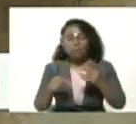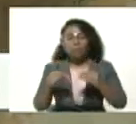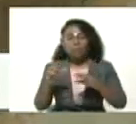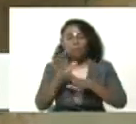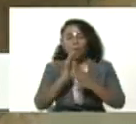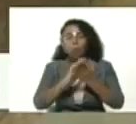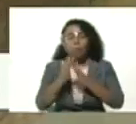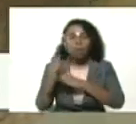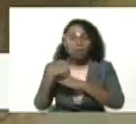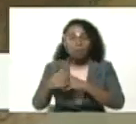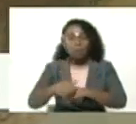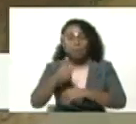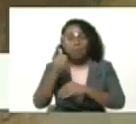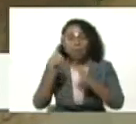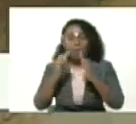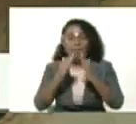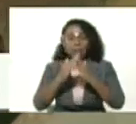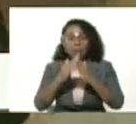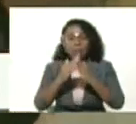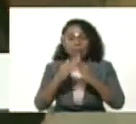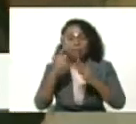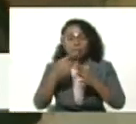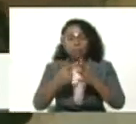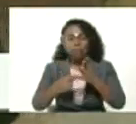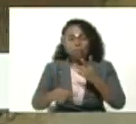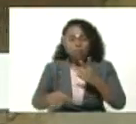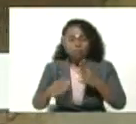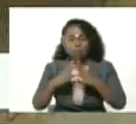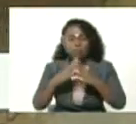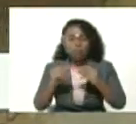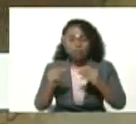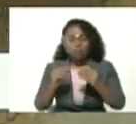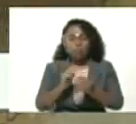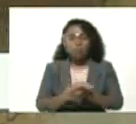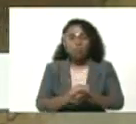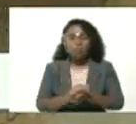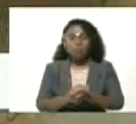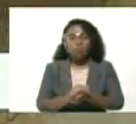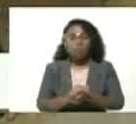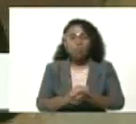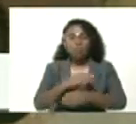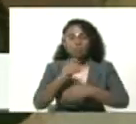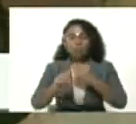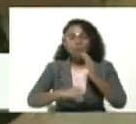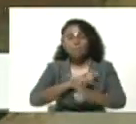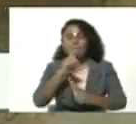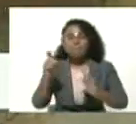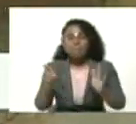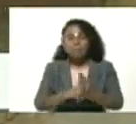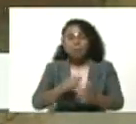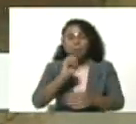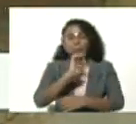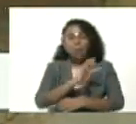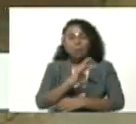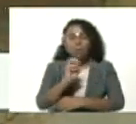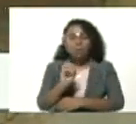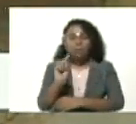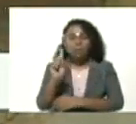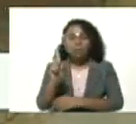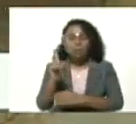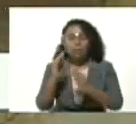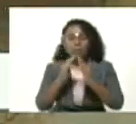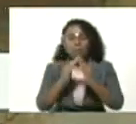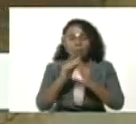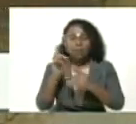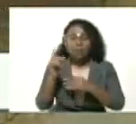más viviendas, Brisas de Mocotíes y el NEC Nicolás Maduro, totalizan 401 viviendas y ahí